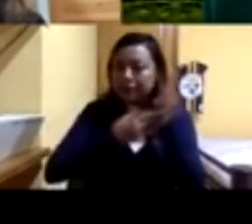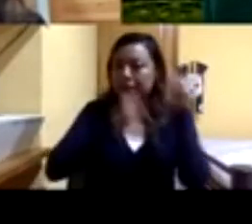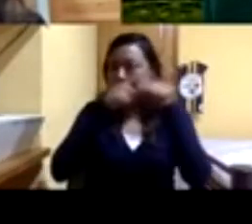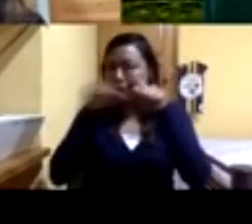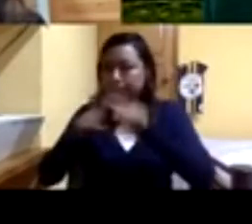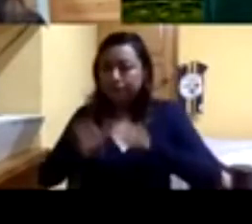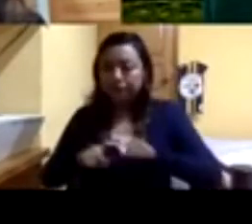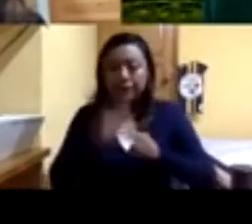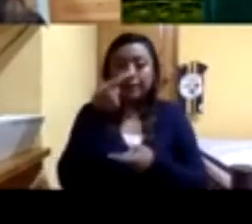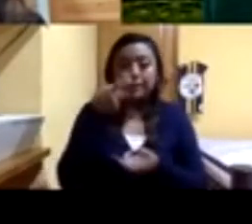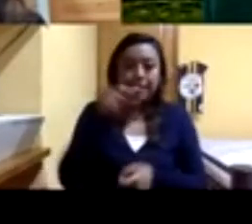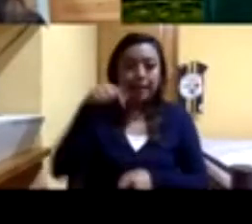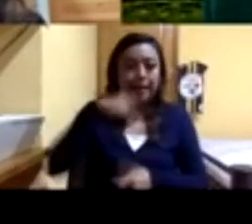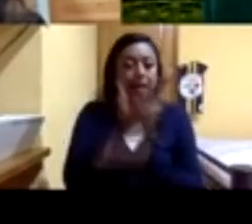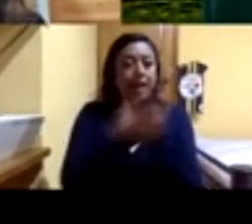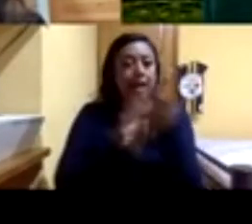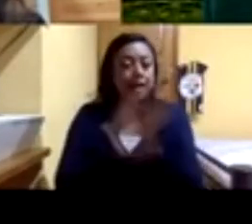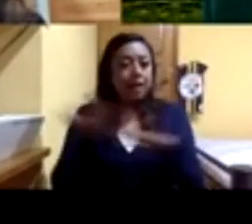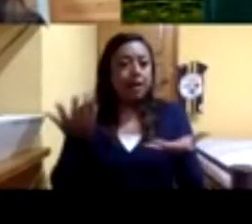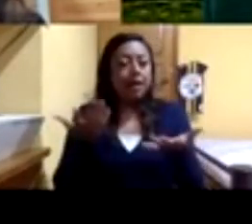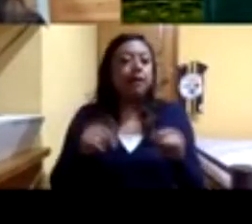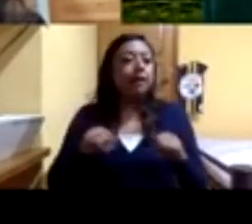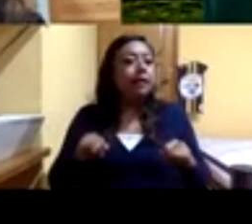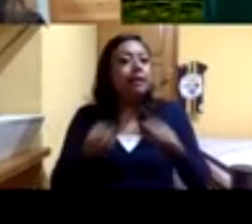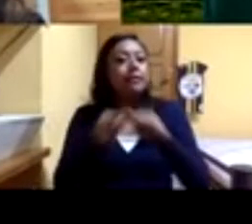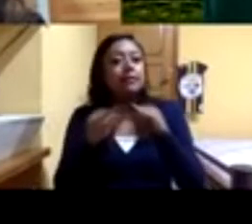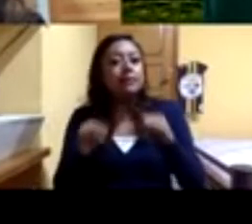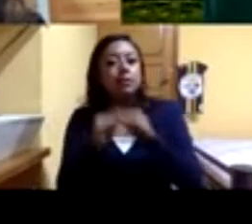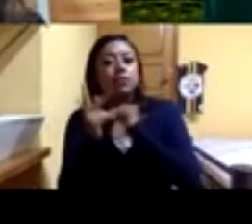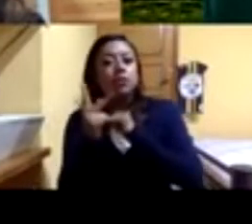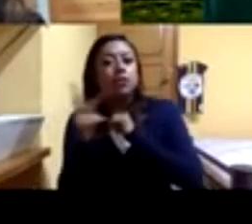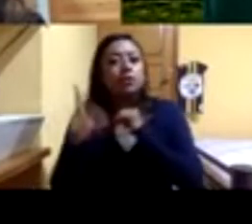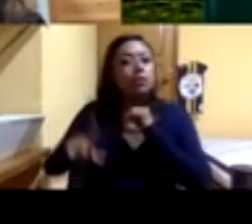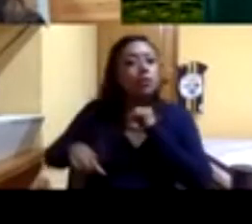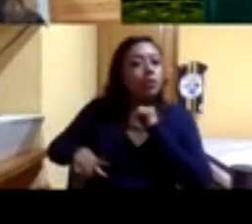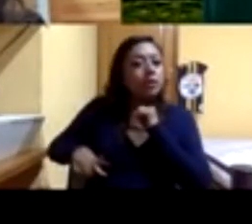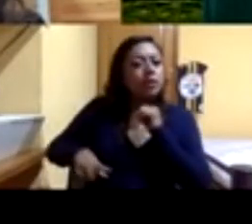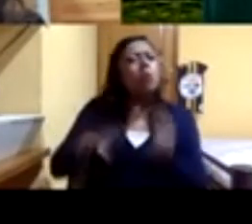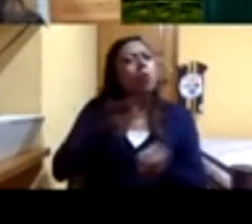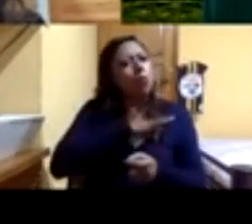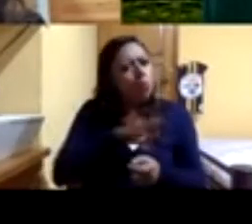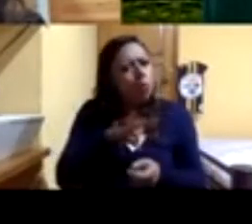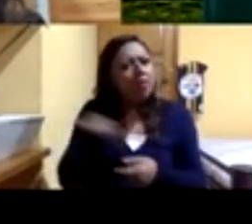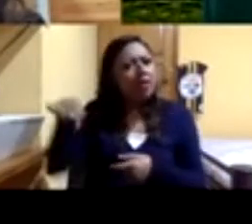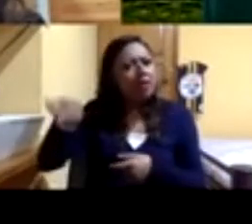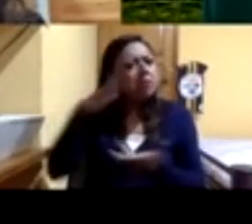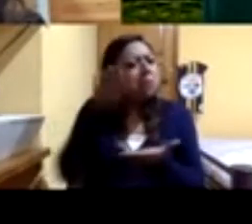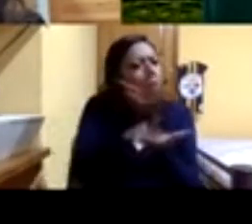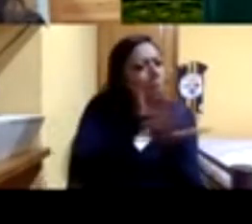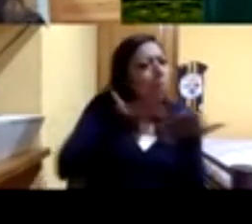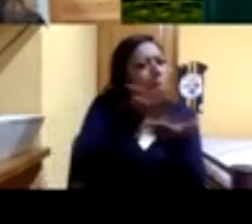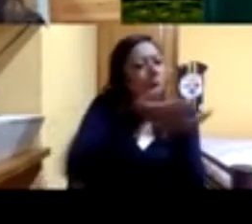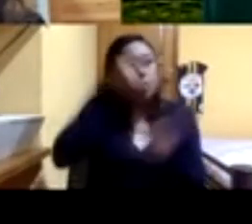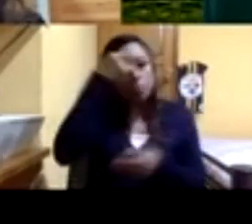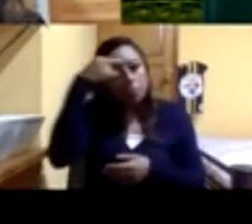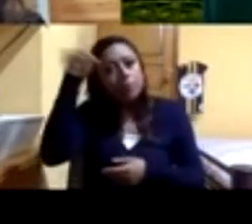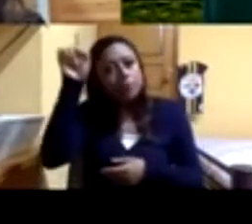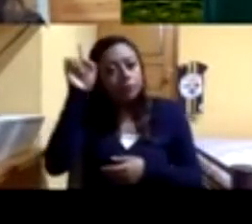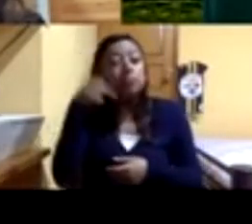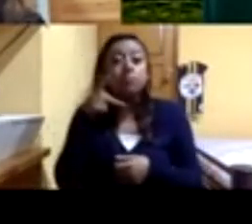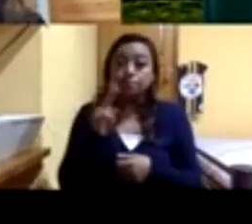se generan en los entes de gobierno puedan ser fácilmente compartidos. Hay que tener las